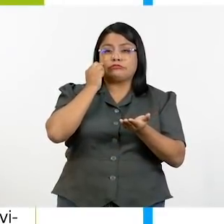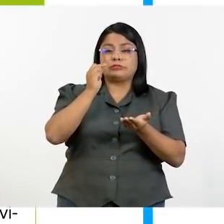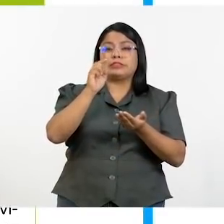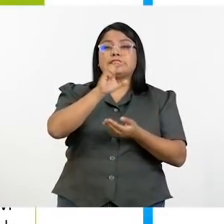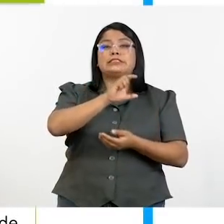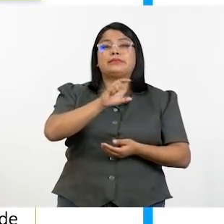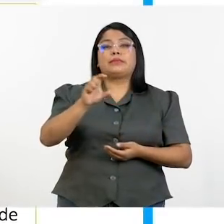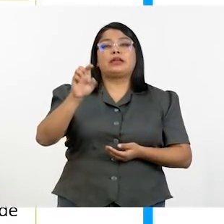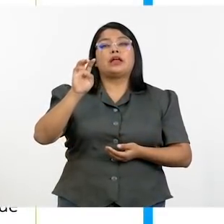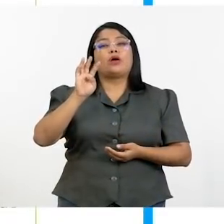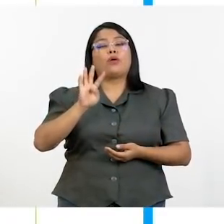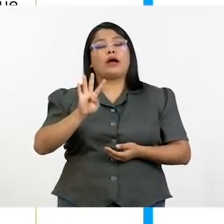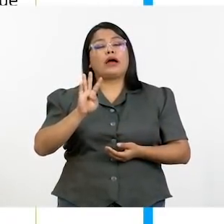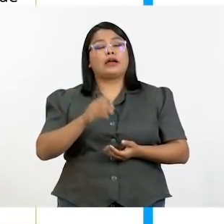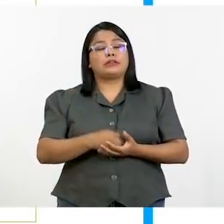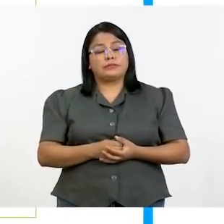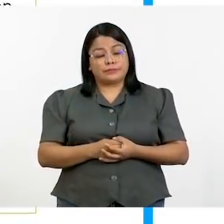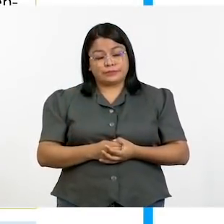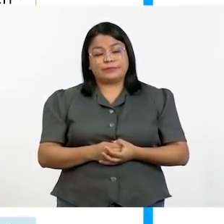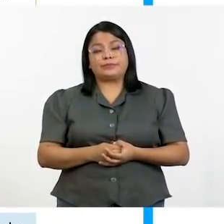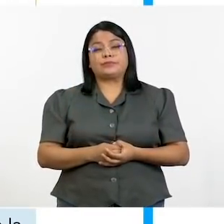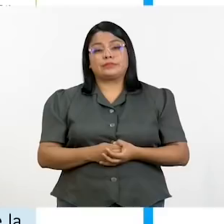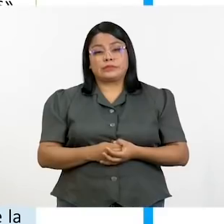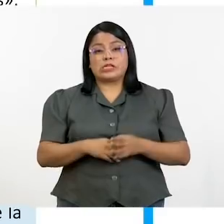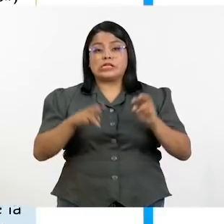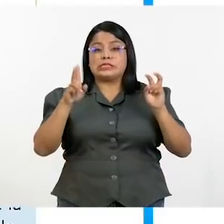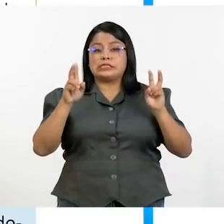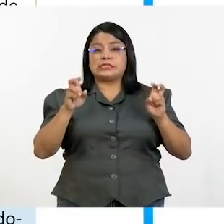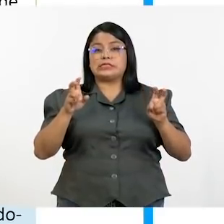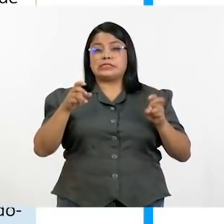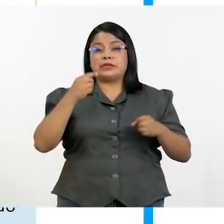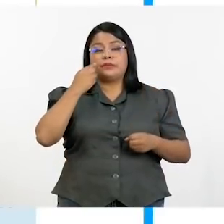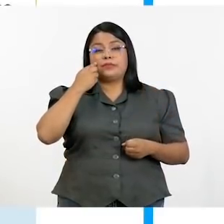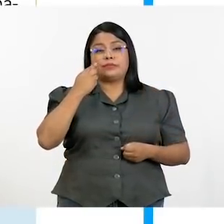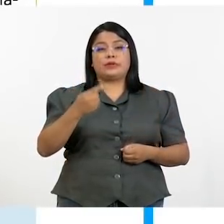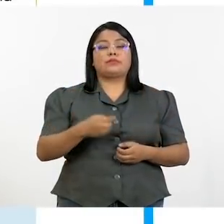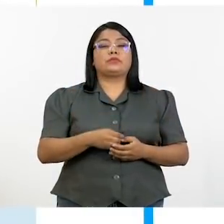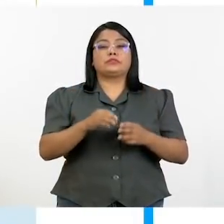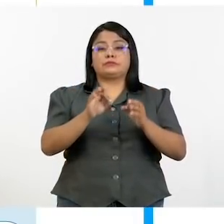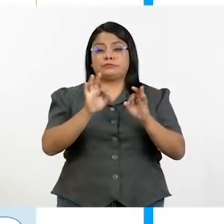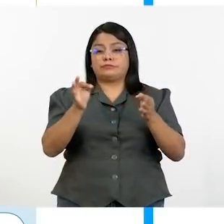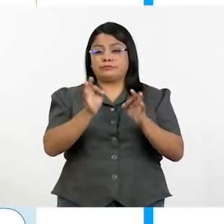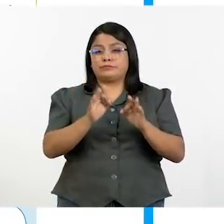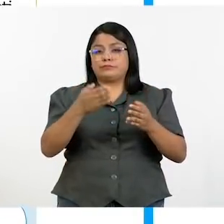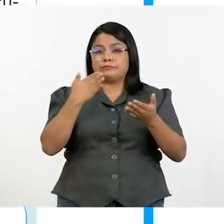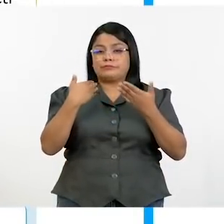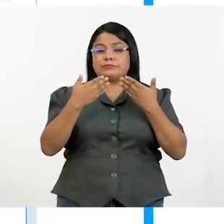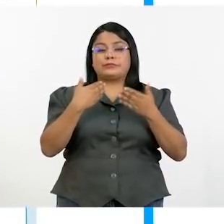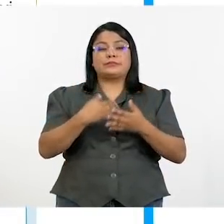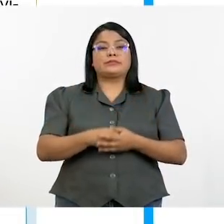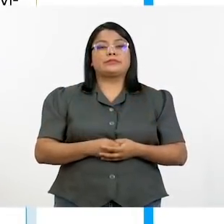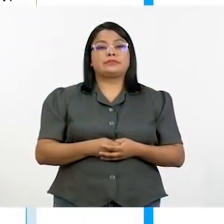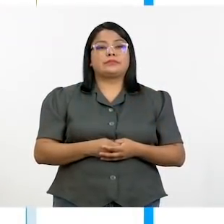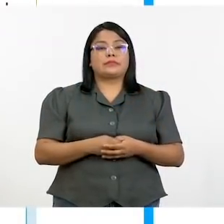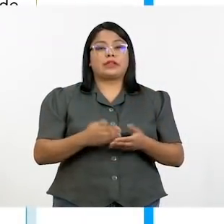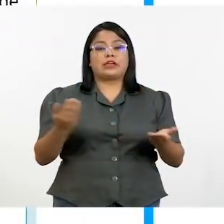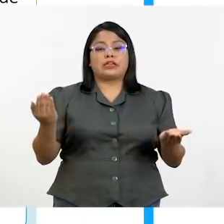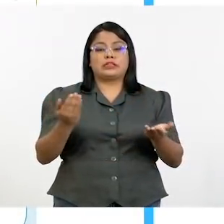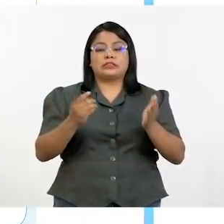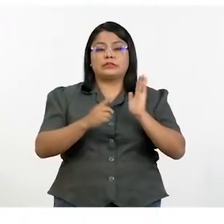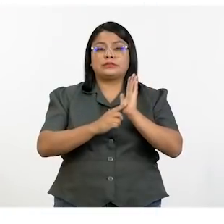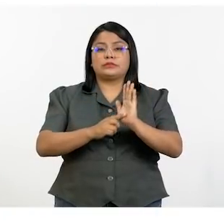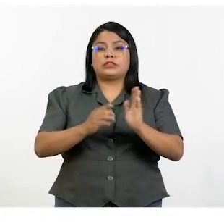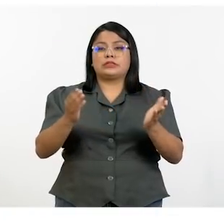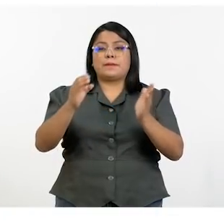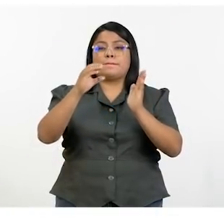encuentra en la semana 4. En la sección de los contenidos aparece enunciado, producto, la redacción